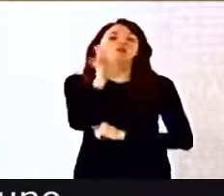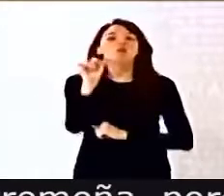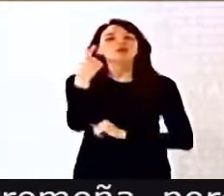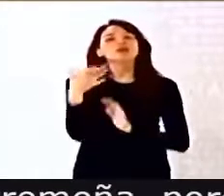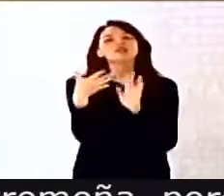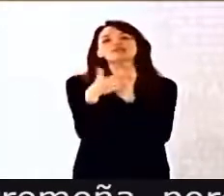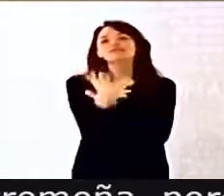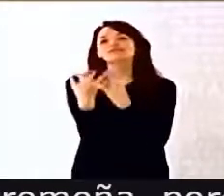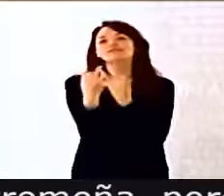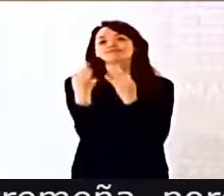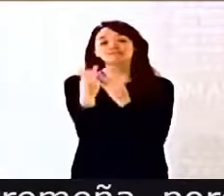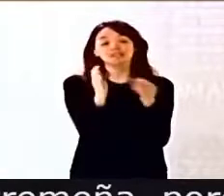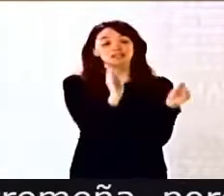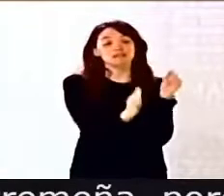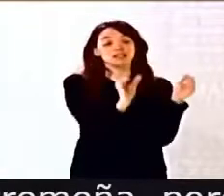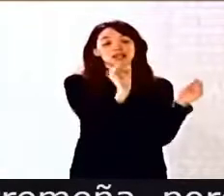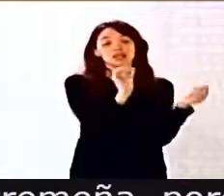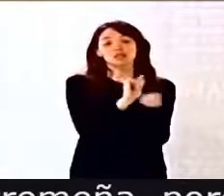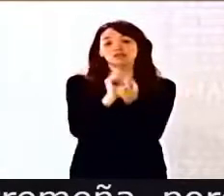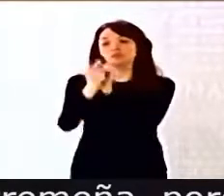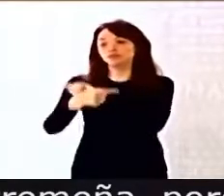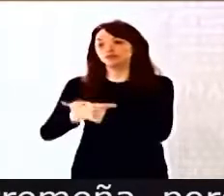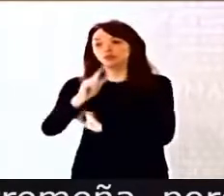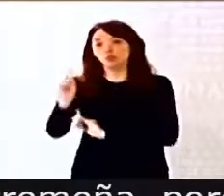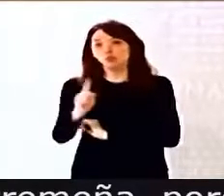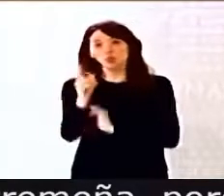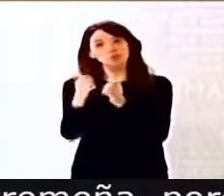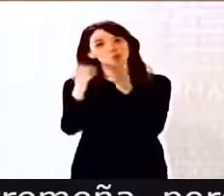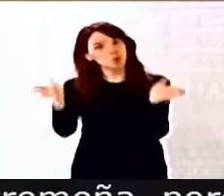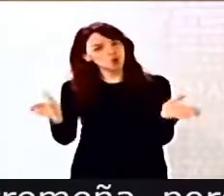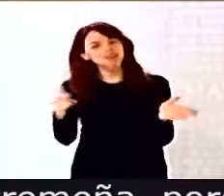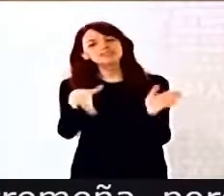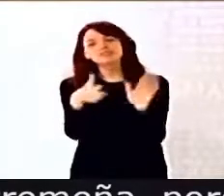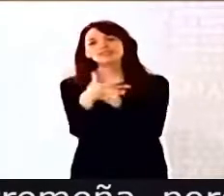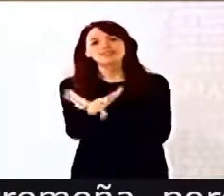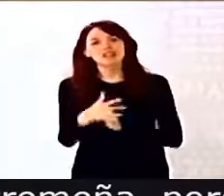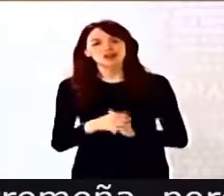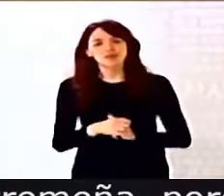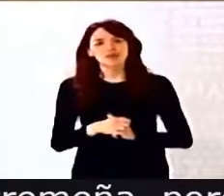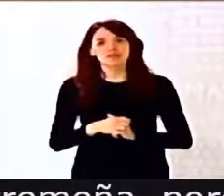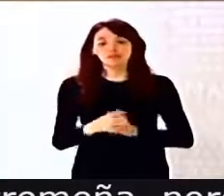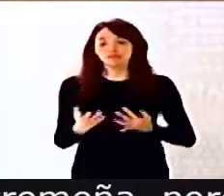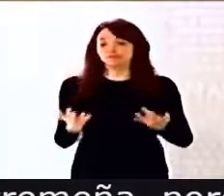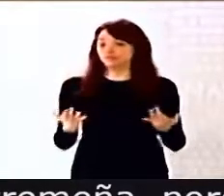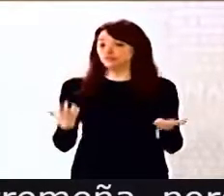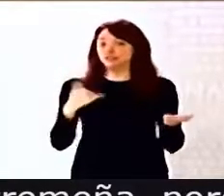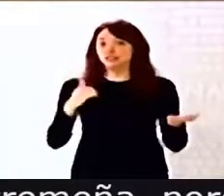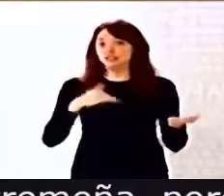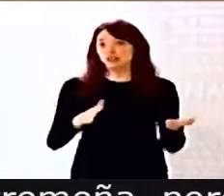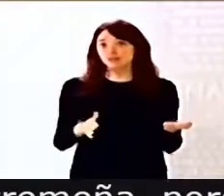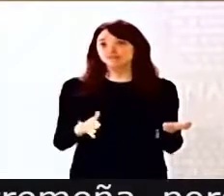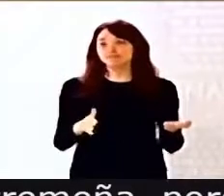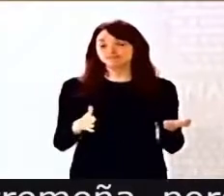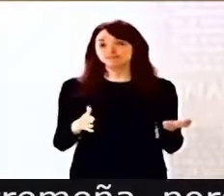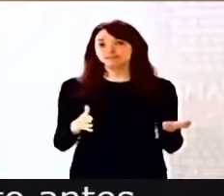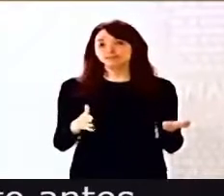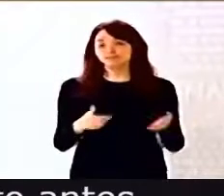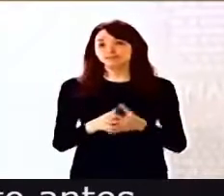significa pasar de fase 0 a fase 1 es que cuanto antes podemos